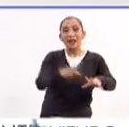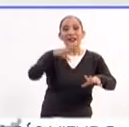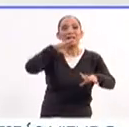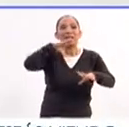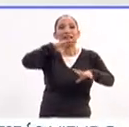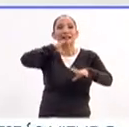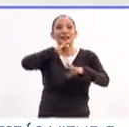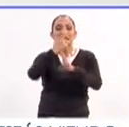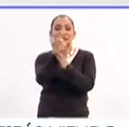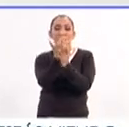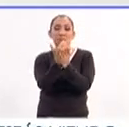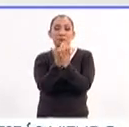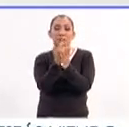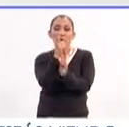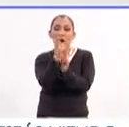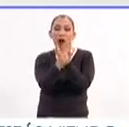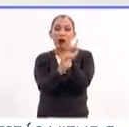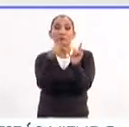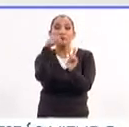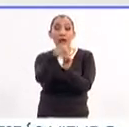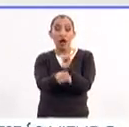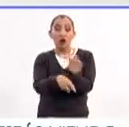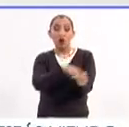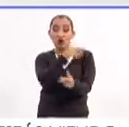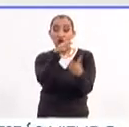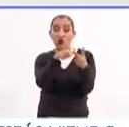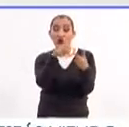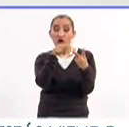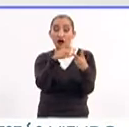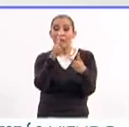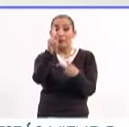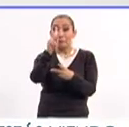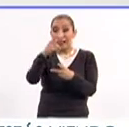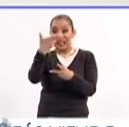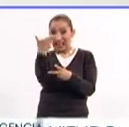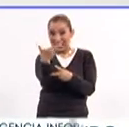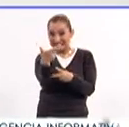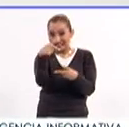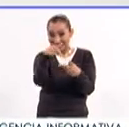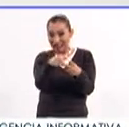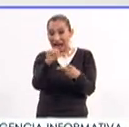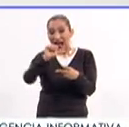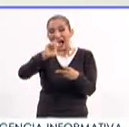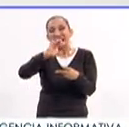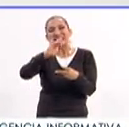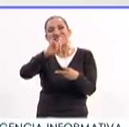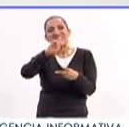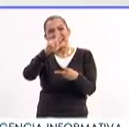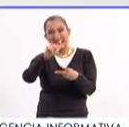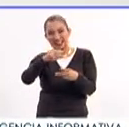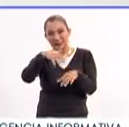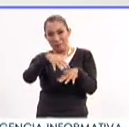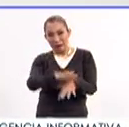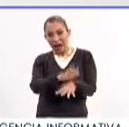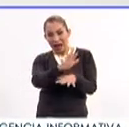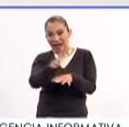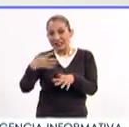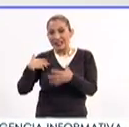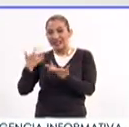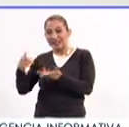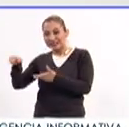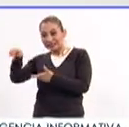tan deprisa. Pero eso tiene un efecto secundario, y es que el pH, la acidez de los mares y de los